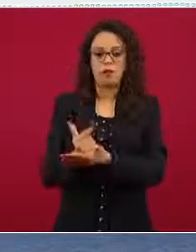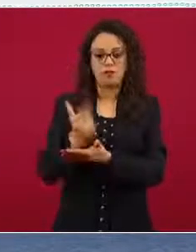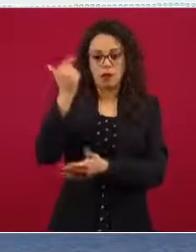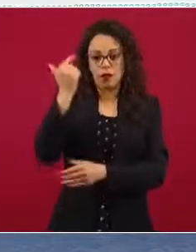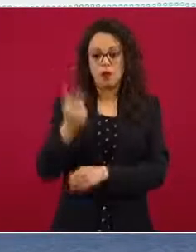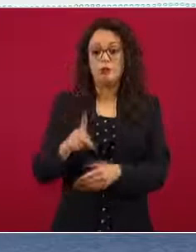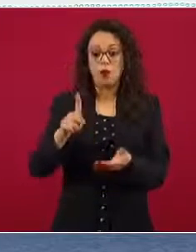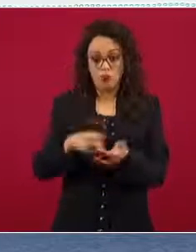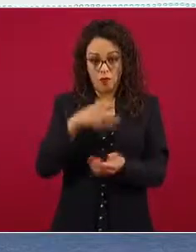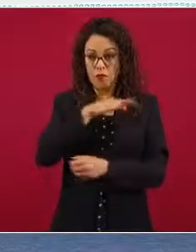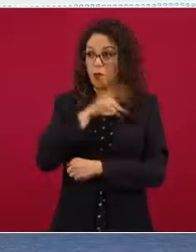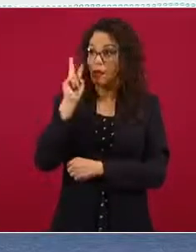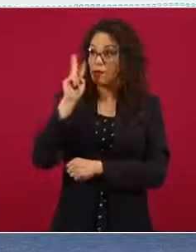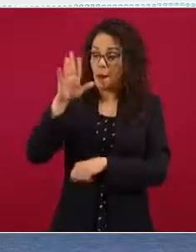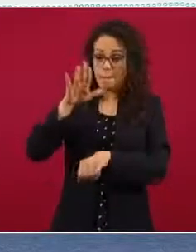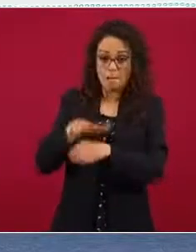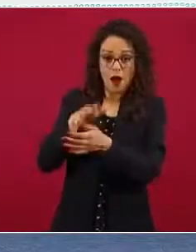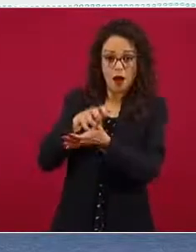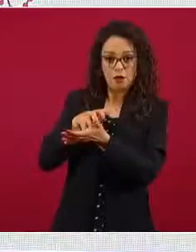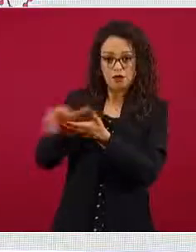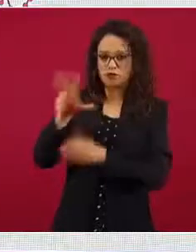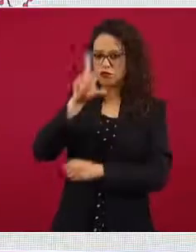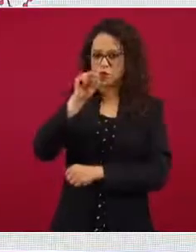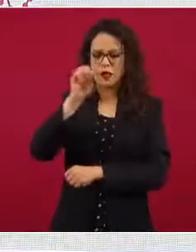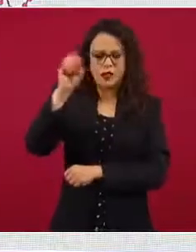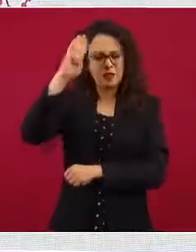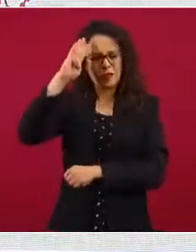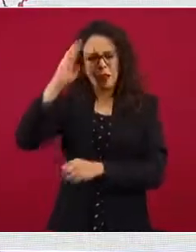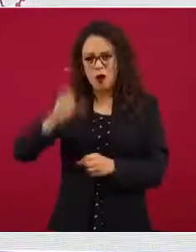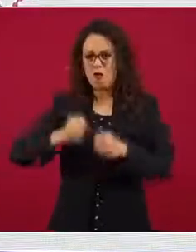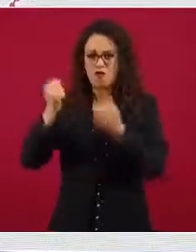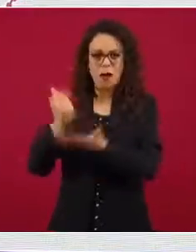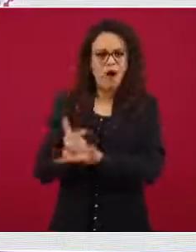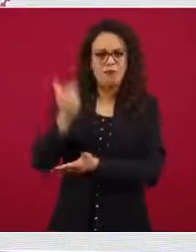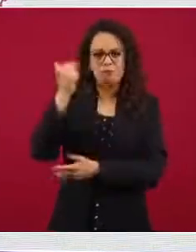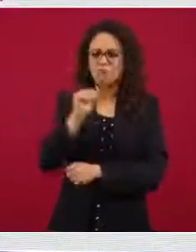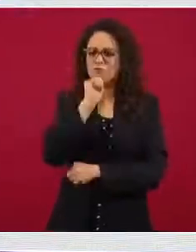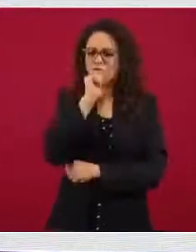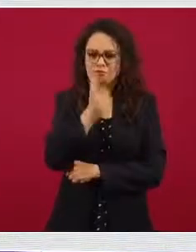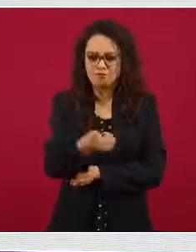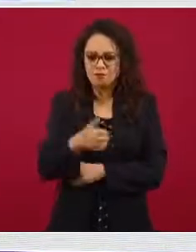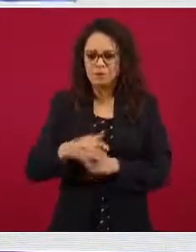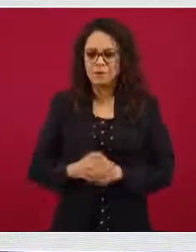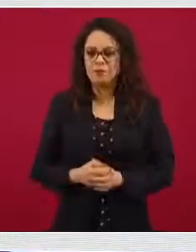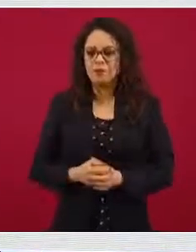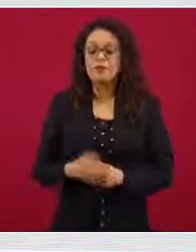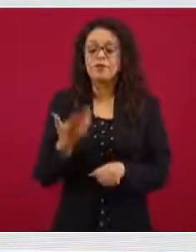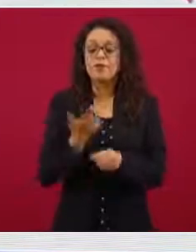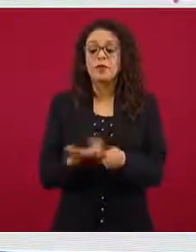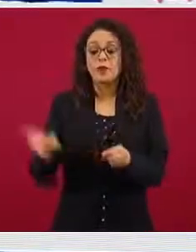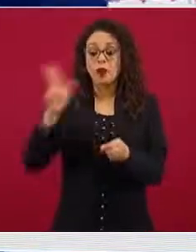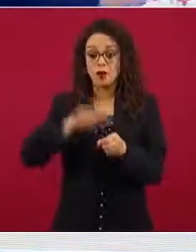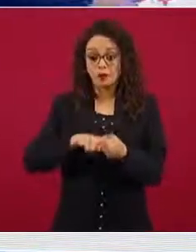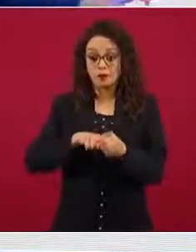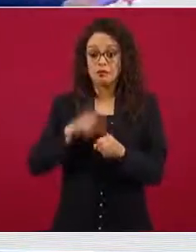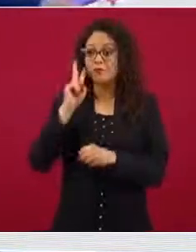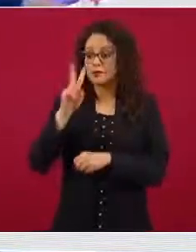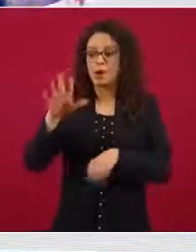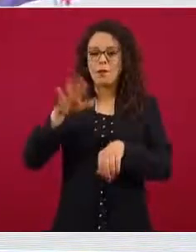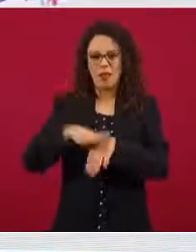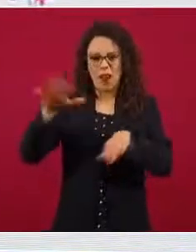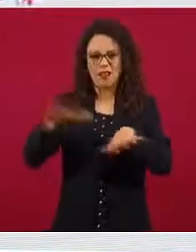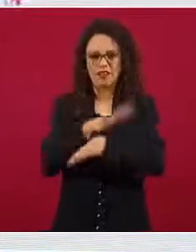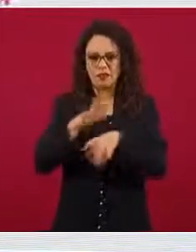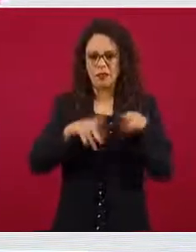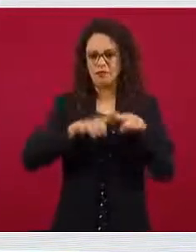que la gran mayoría no están críticamente enfermas. Las hospitalizaciones varían mucho más, pero en general